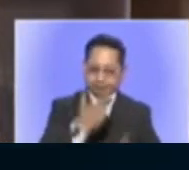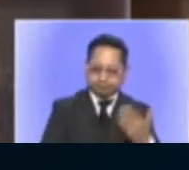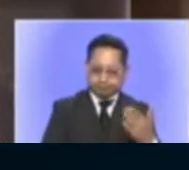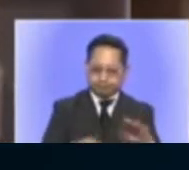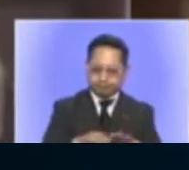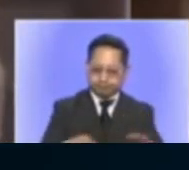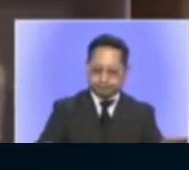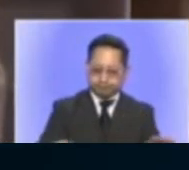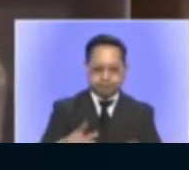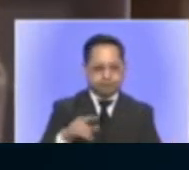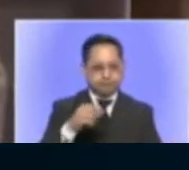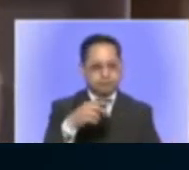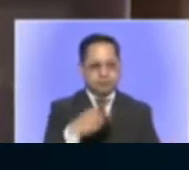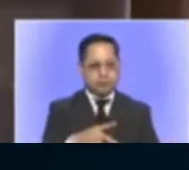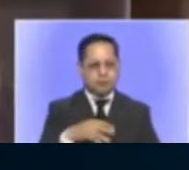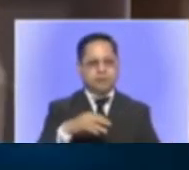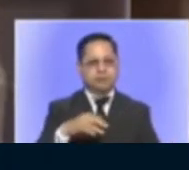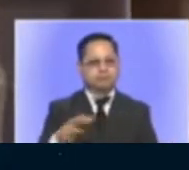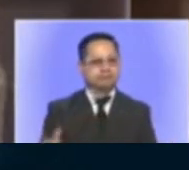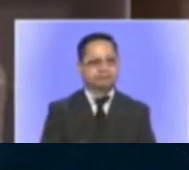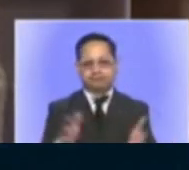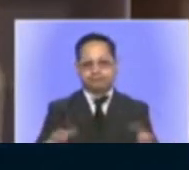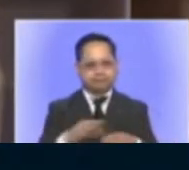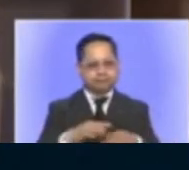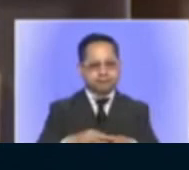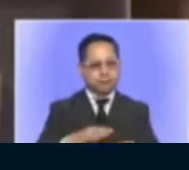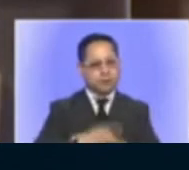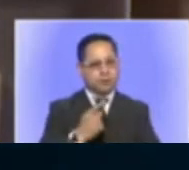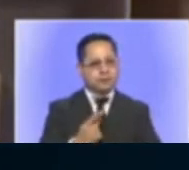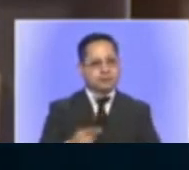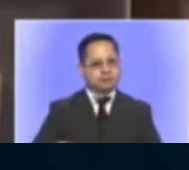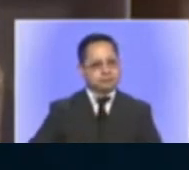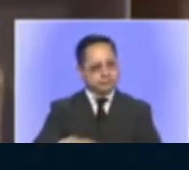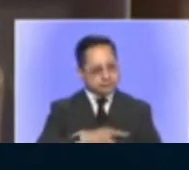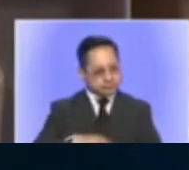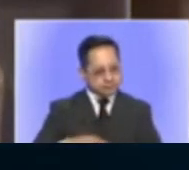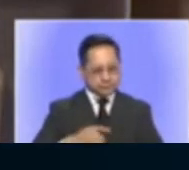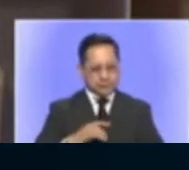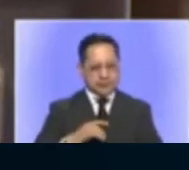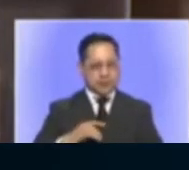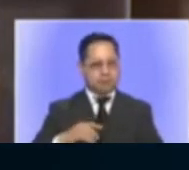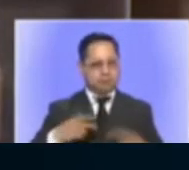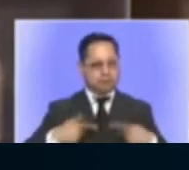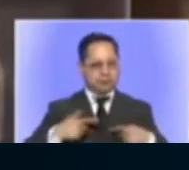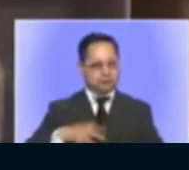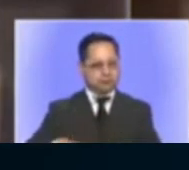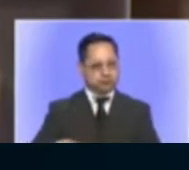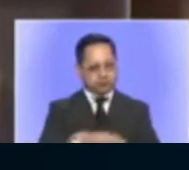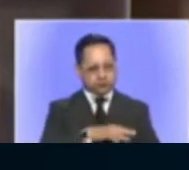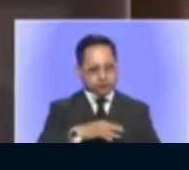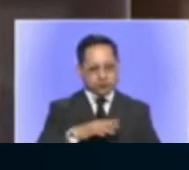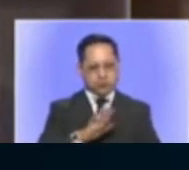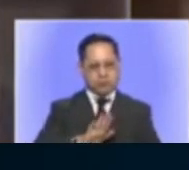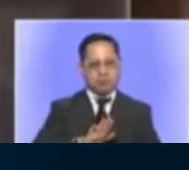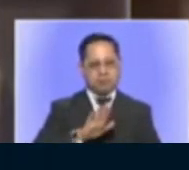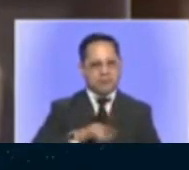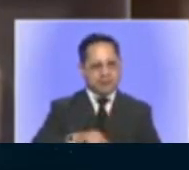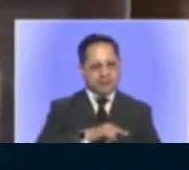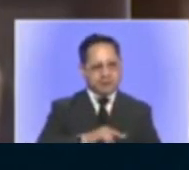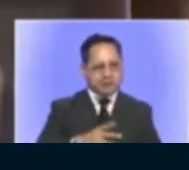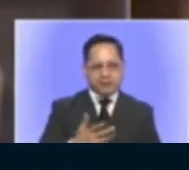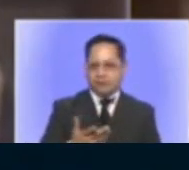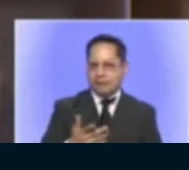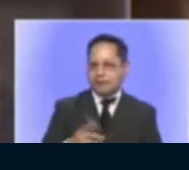contienda electoral cada vez que influye en la decisión de la ciudadanía ante la imposibilidad de